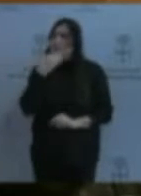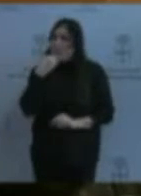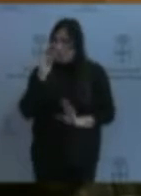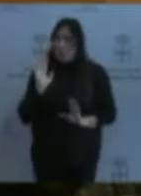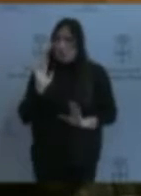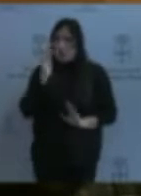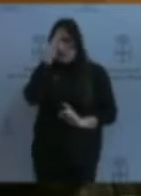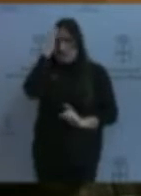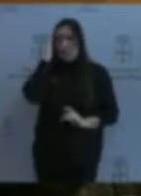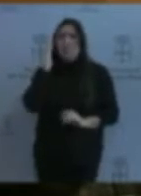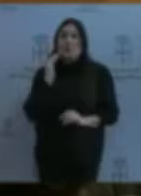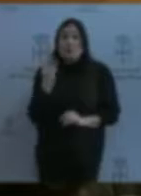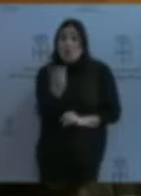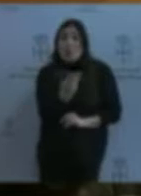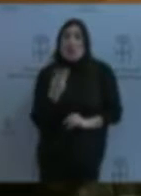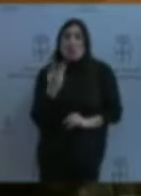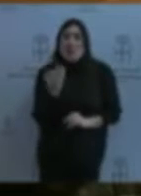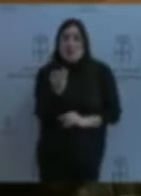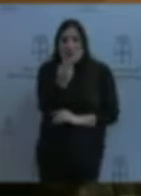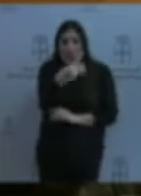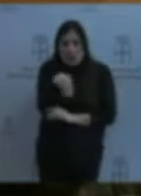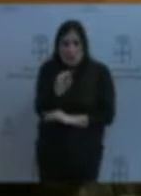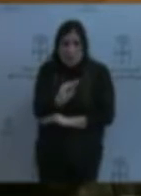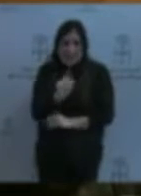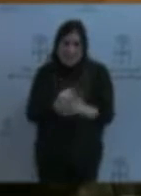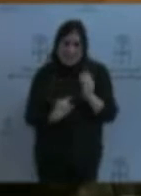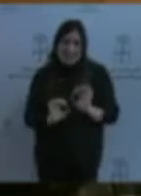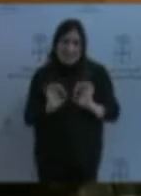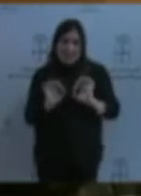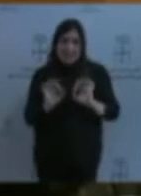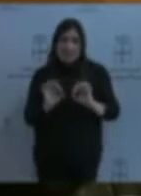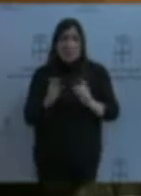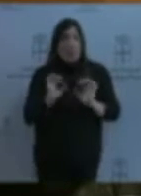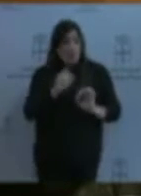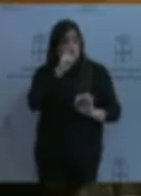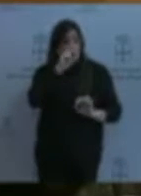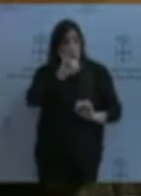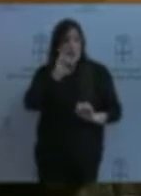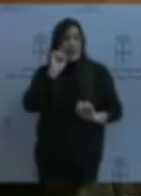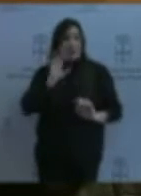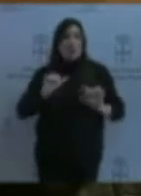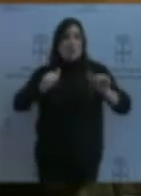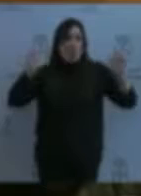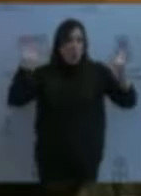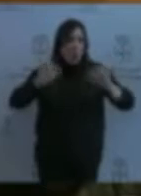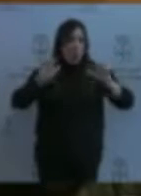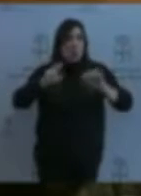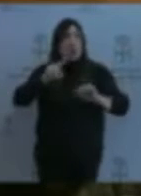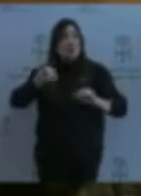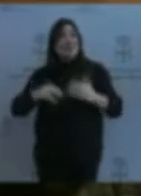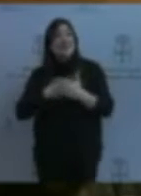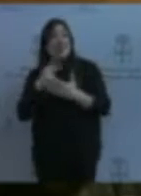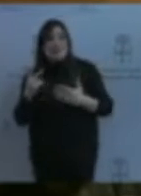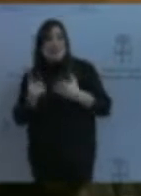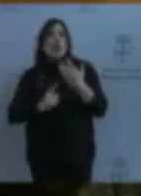¿Qué pasó? Pues efectivamente, en 2014 llegan los primeros temporales, 2017 se repiten esos temporales y la